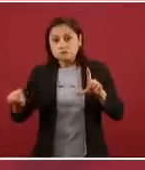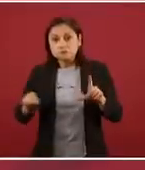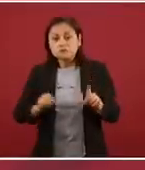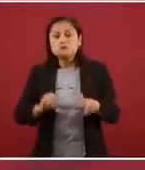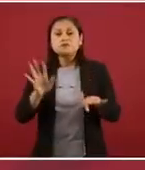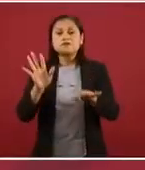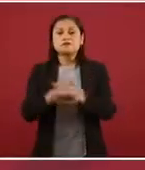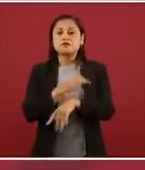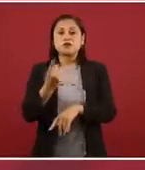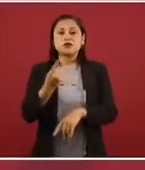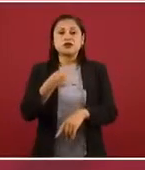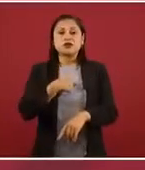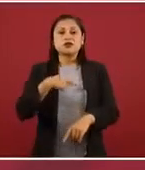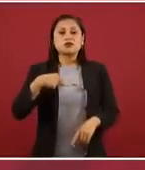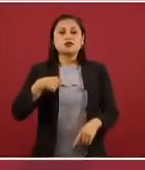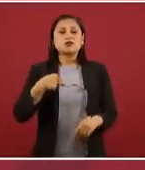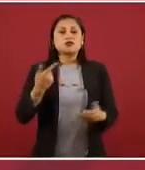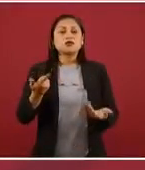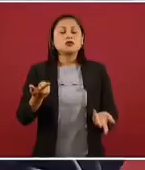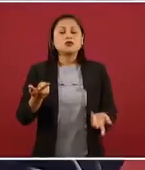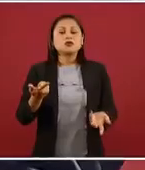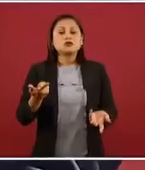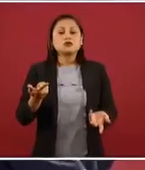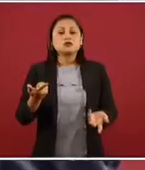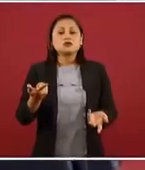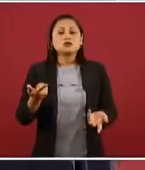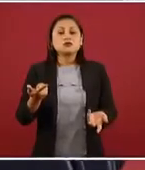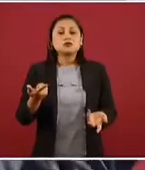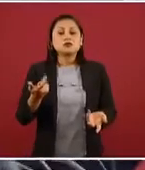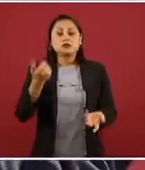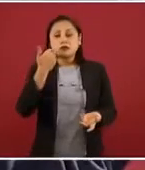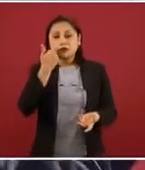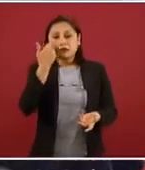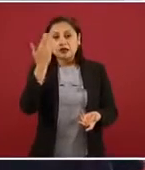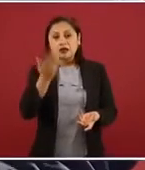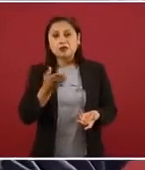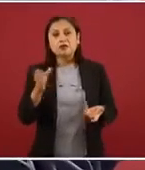espacios marginales, queremos que sea